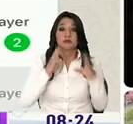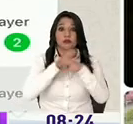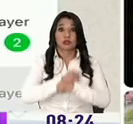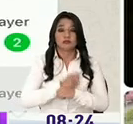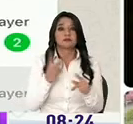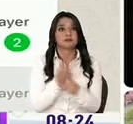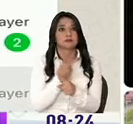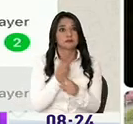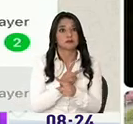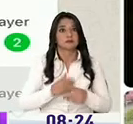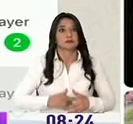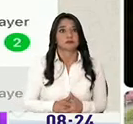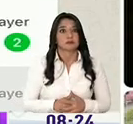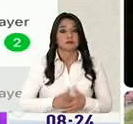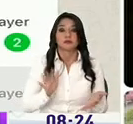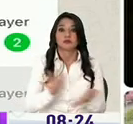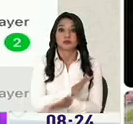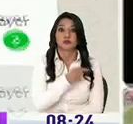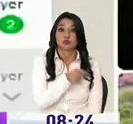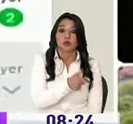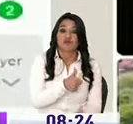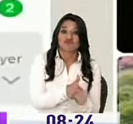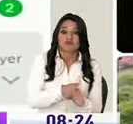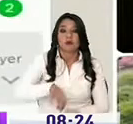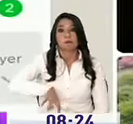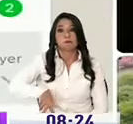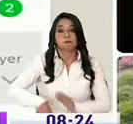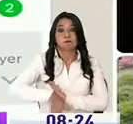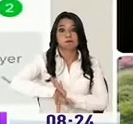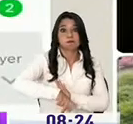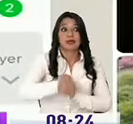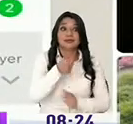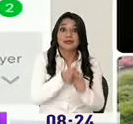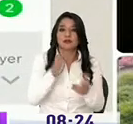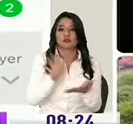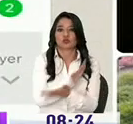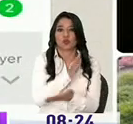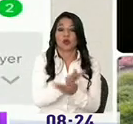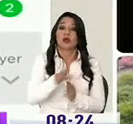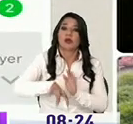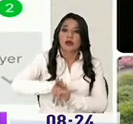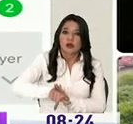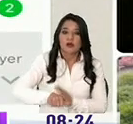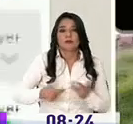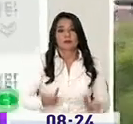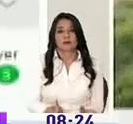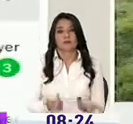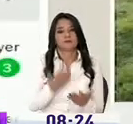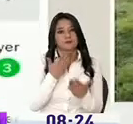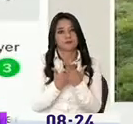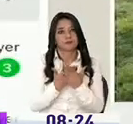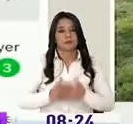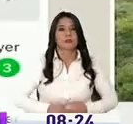vuelto peligroso, ya que no hay escuela y los robos, ya que hay una escuela y los robos son frecuentes. Les quedo eternamente